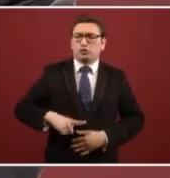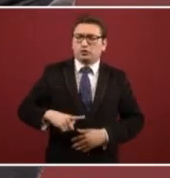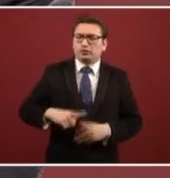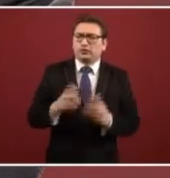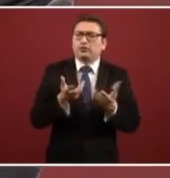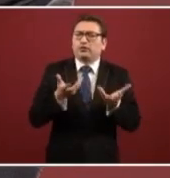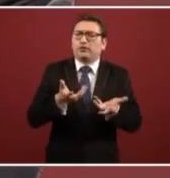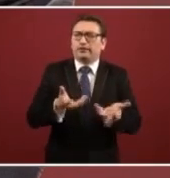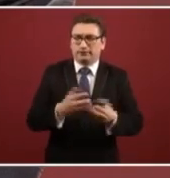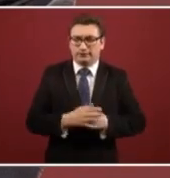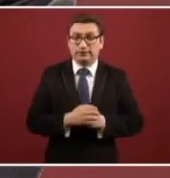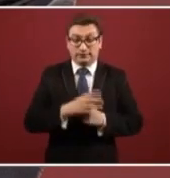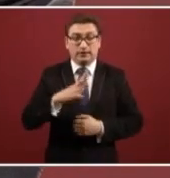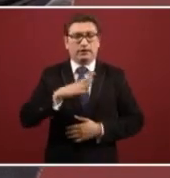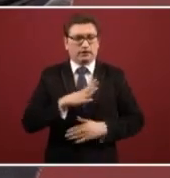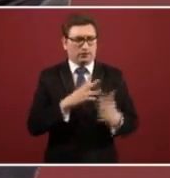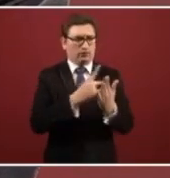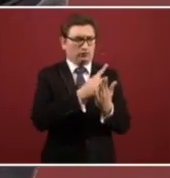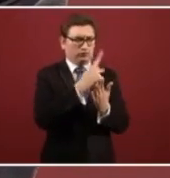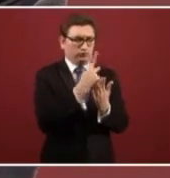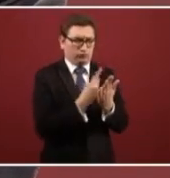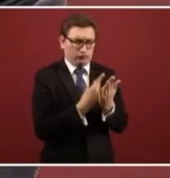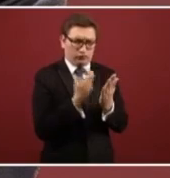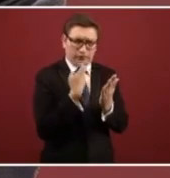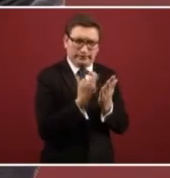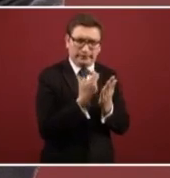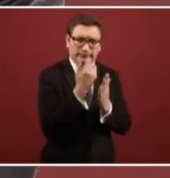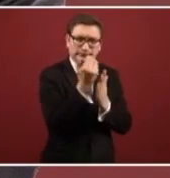un programa muy bien